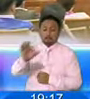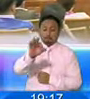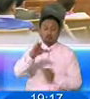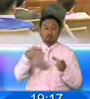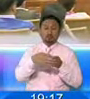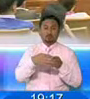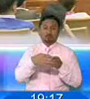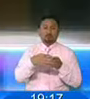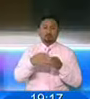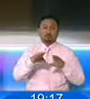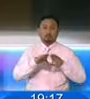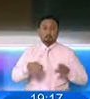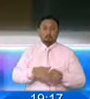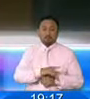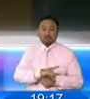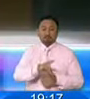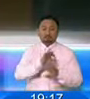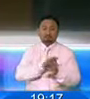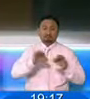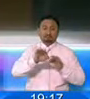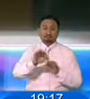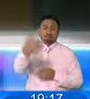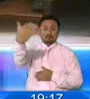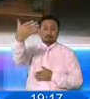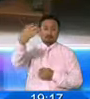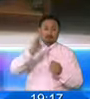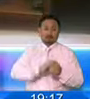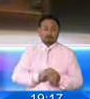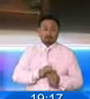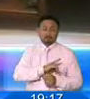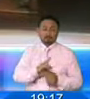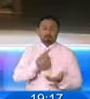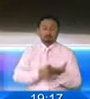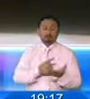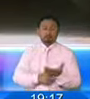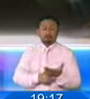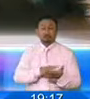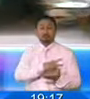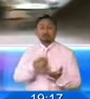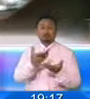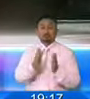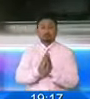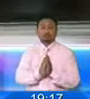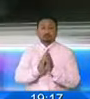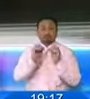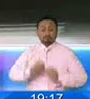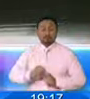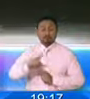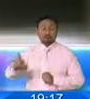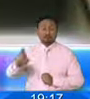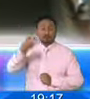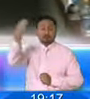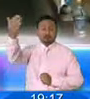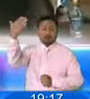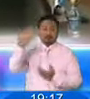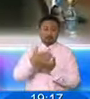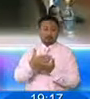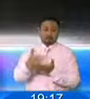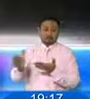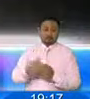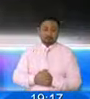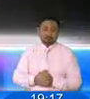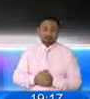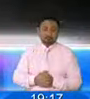comisión de mesa que reemplazaría al alcalde Mauricio Rodas durante el análisis de la solicitud de revocatoria del burgomaestre.